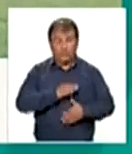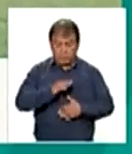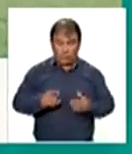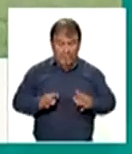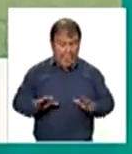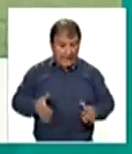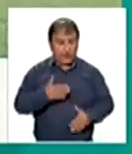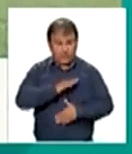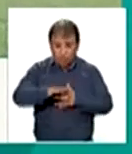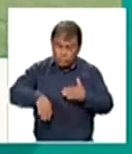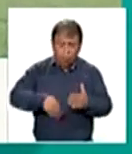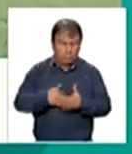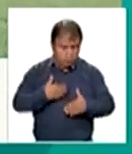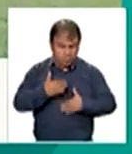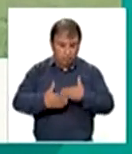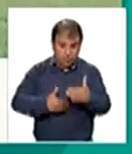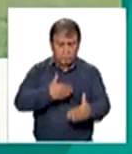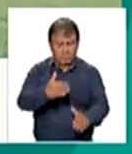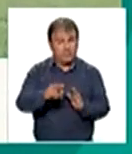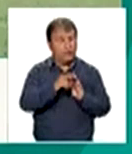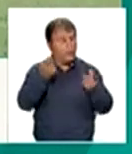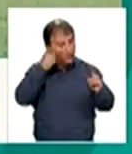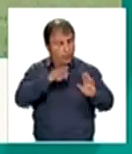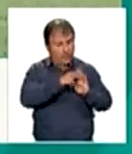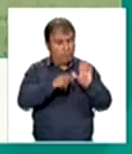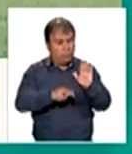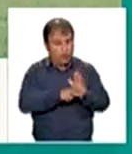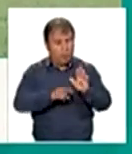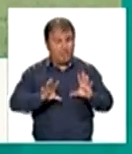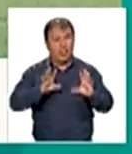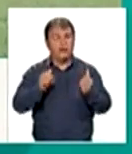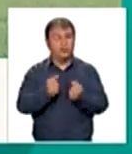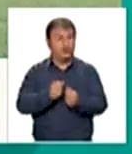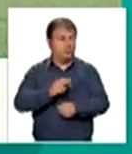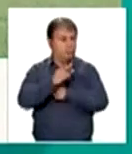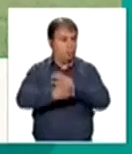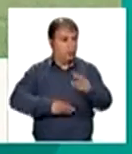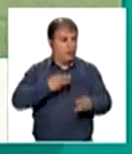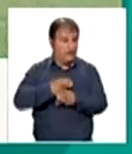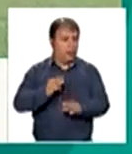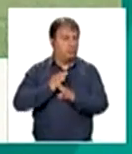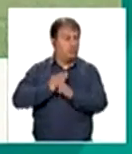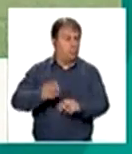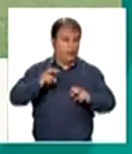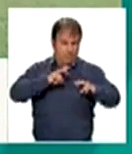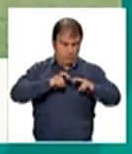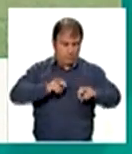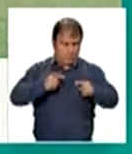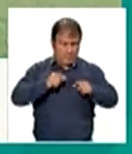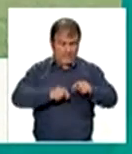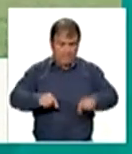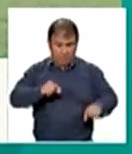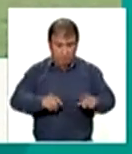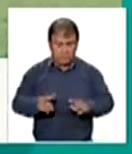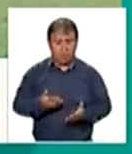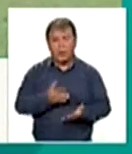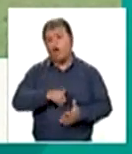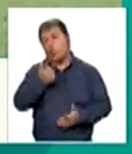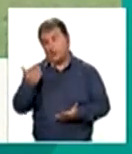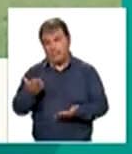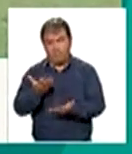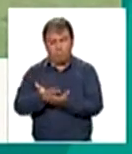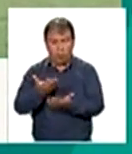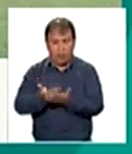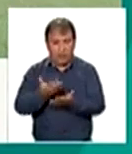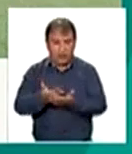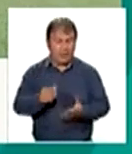proceso, ¿no?, según las normas que se dan en la Asociación Mundial de Antidopaje. Existe una prueba B, una contraprueba en todo caso, que es la